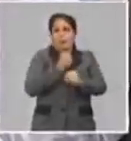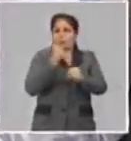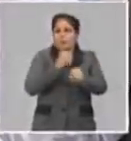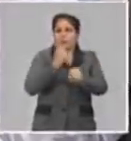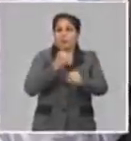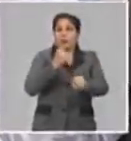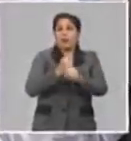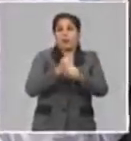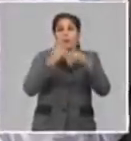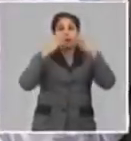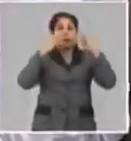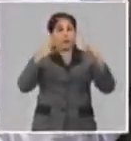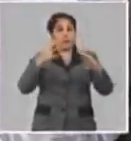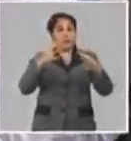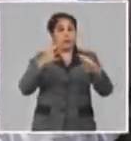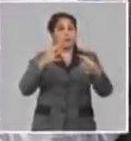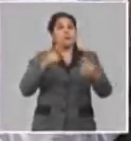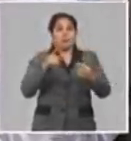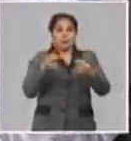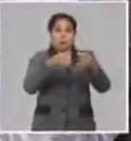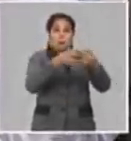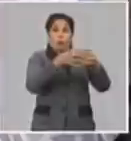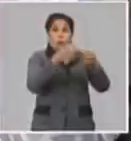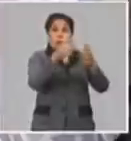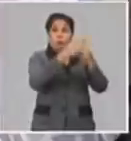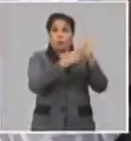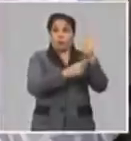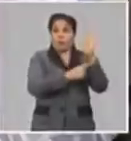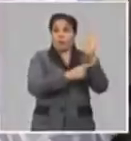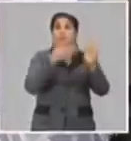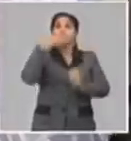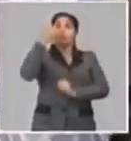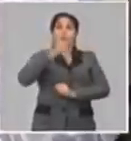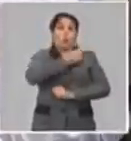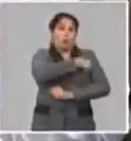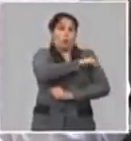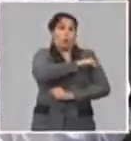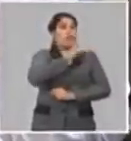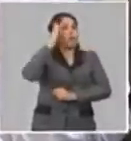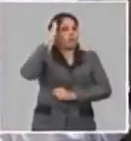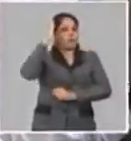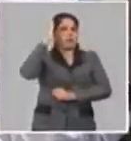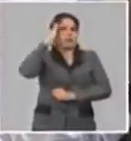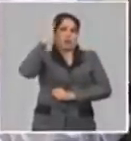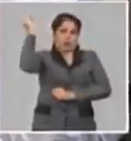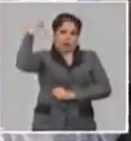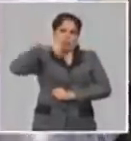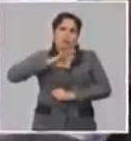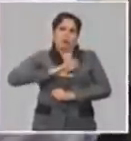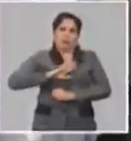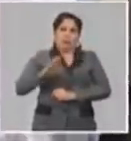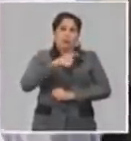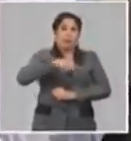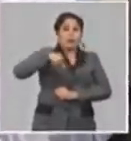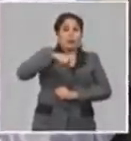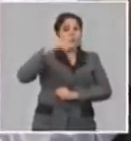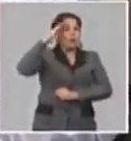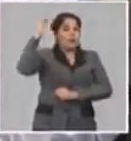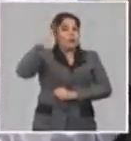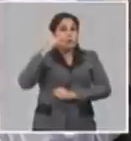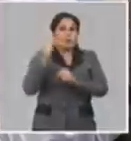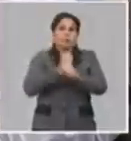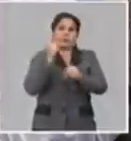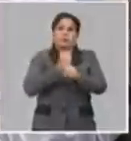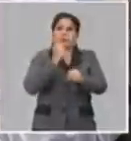estrategia tiene un conjunto de principios que es bueno que nuestra población los conozca para